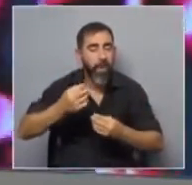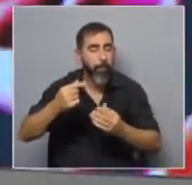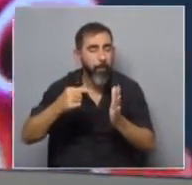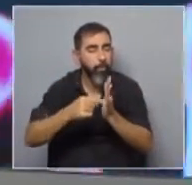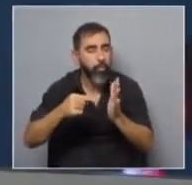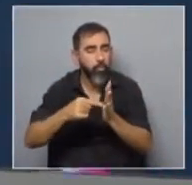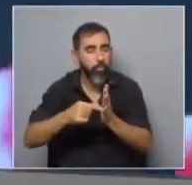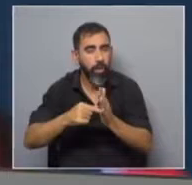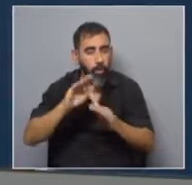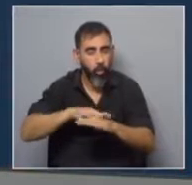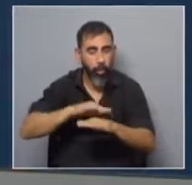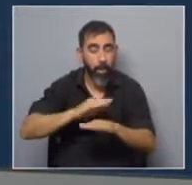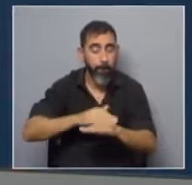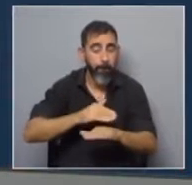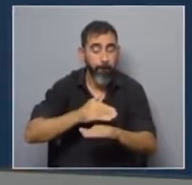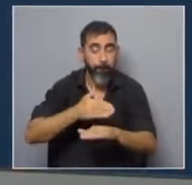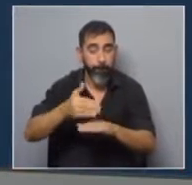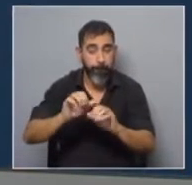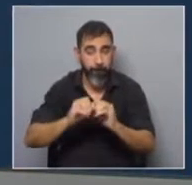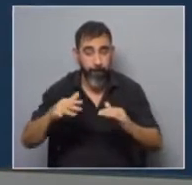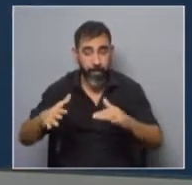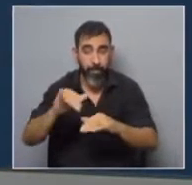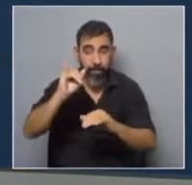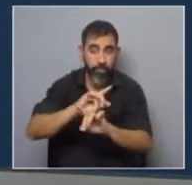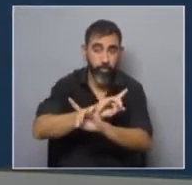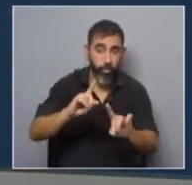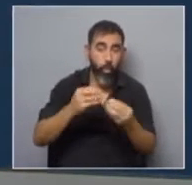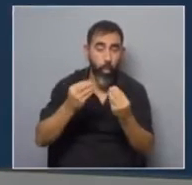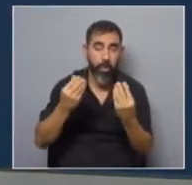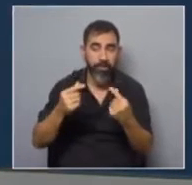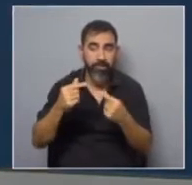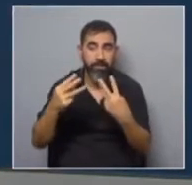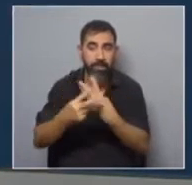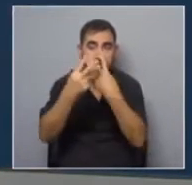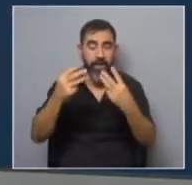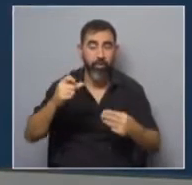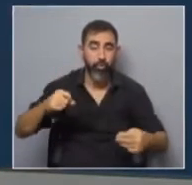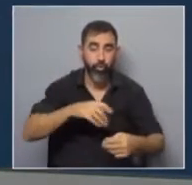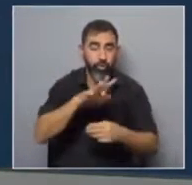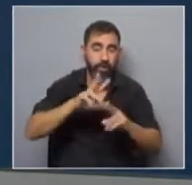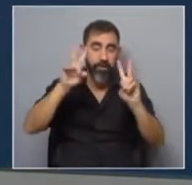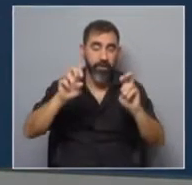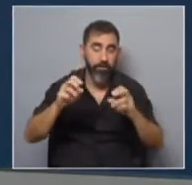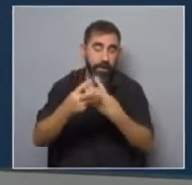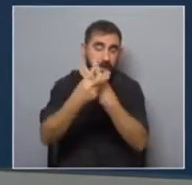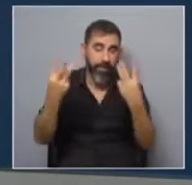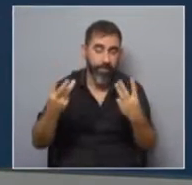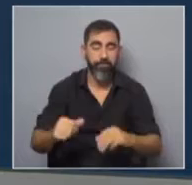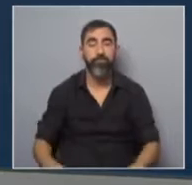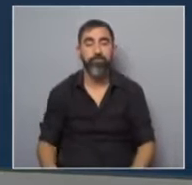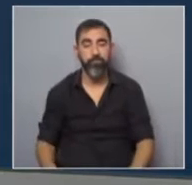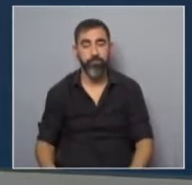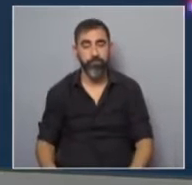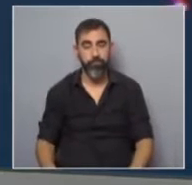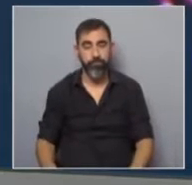específicamente impacto de la pandemia y cuáles son todas estas cuestiones que son más estructurales y con las que